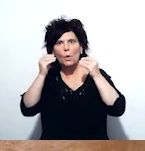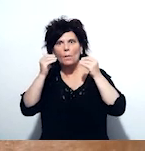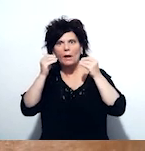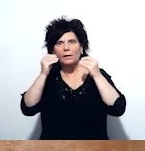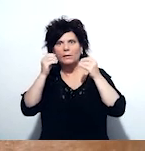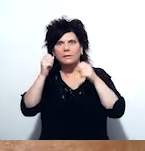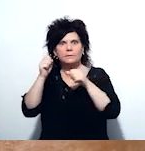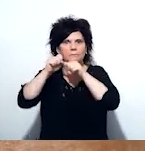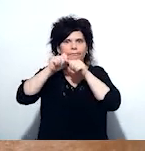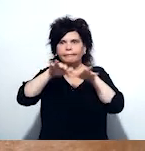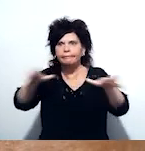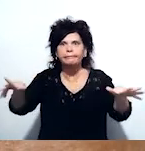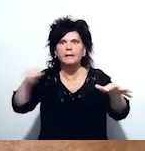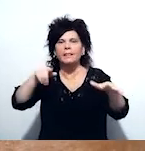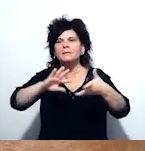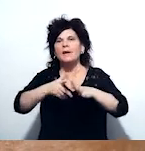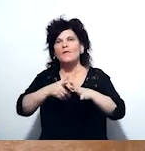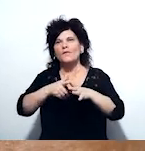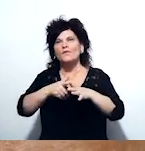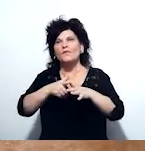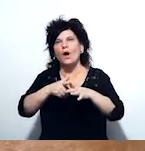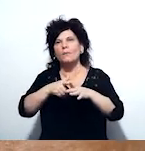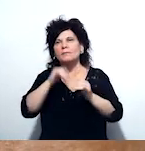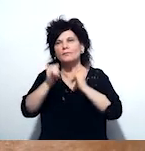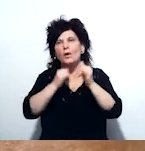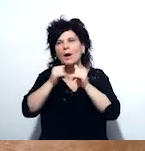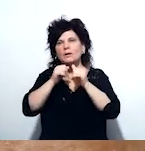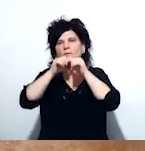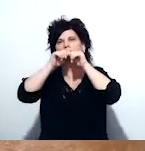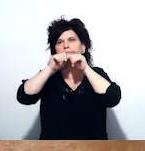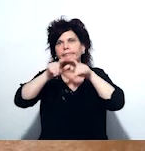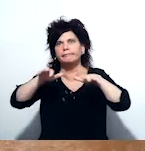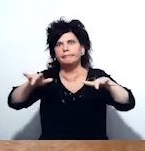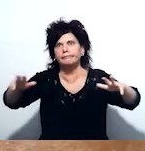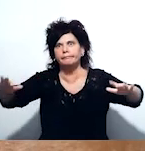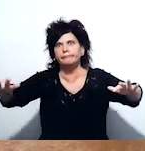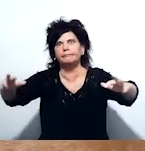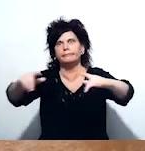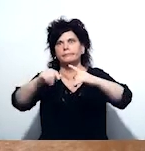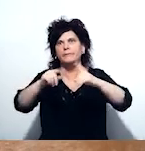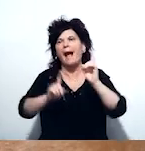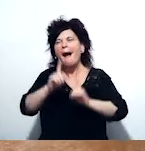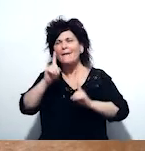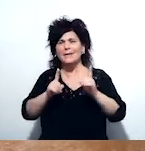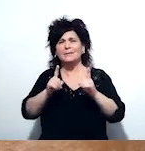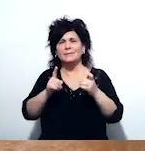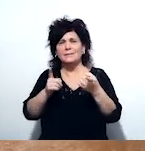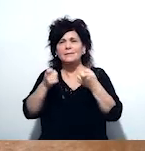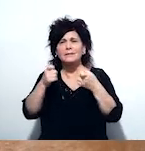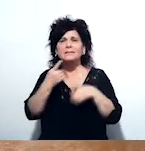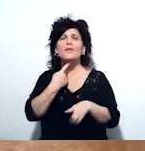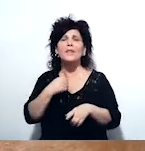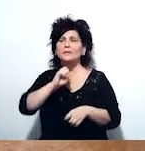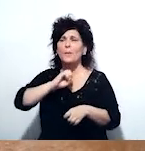siguen replicando y es así como se hacen virales y a veces es información que no es correcta. A veces no necesariamente con un